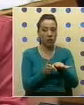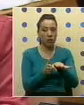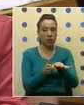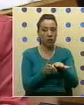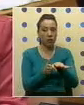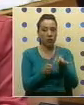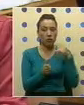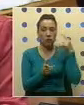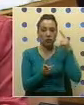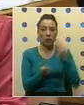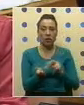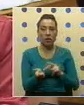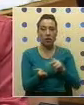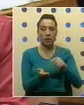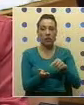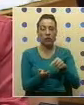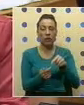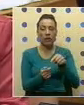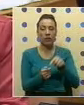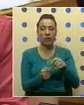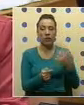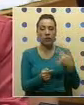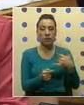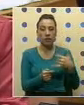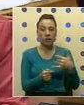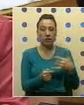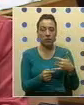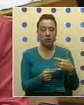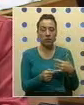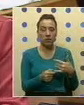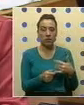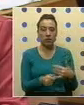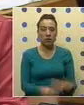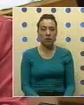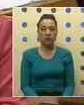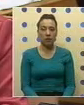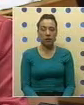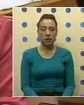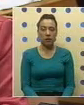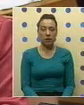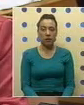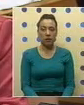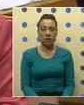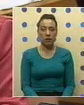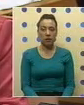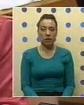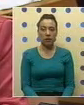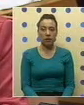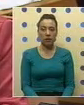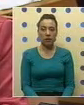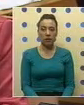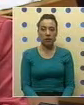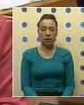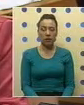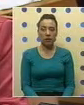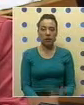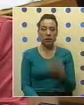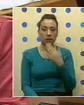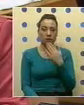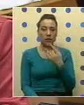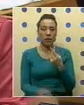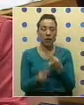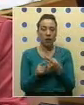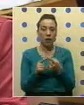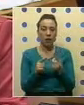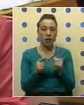ha dado un paso importante en la búsqueda de esto. Ya creo que, por otra